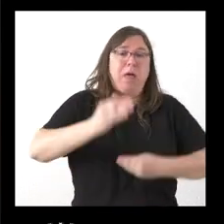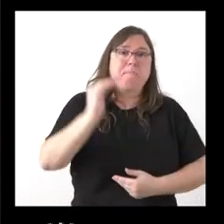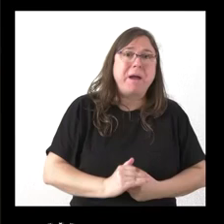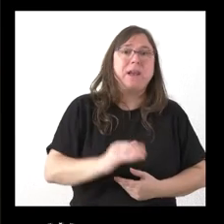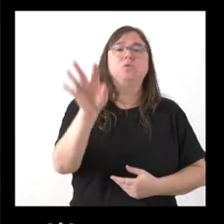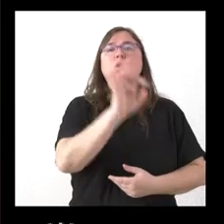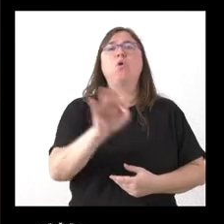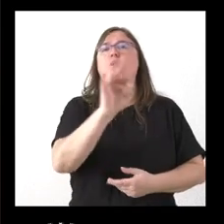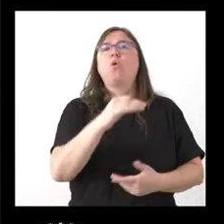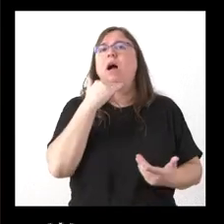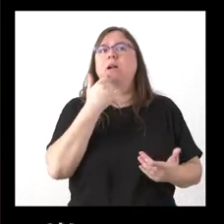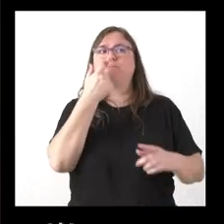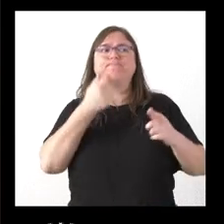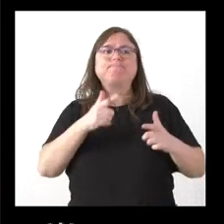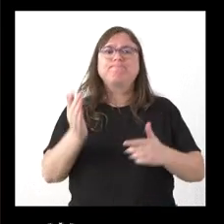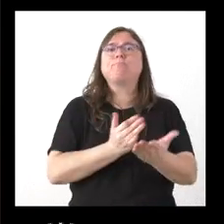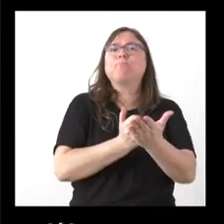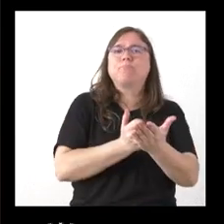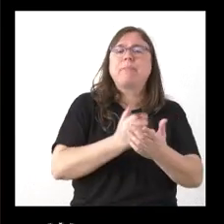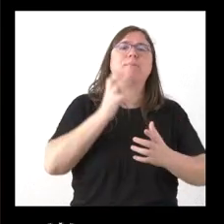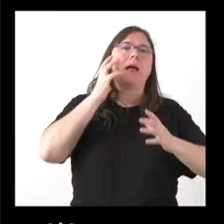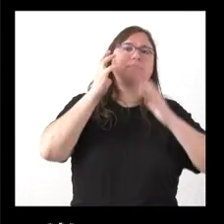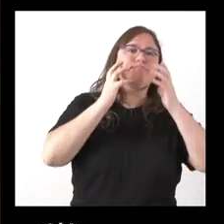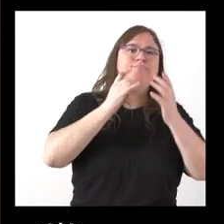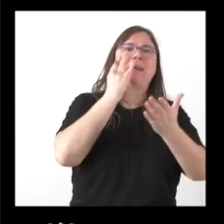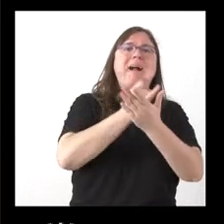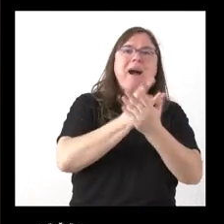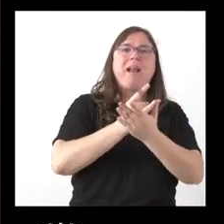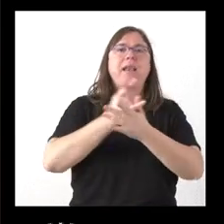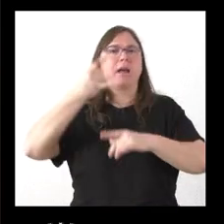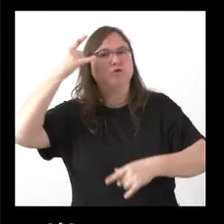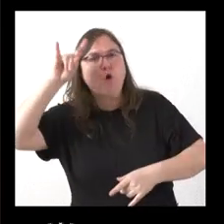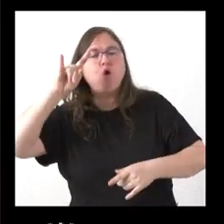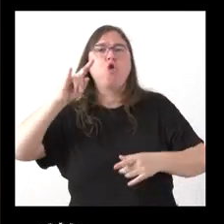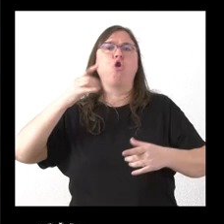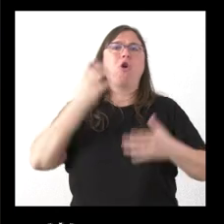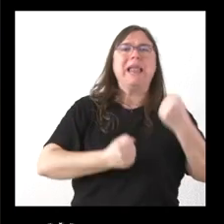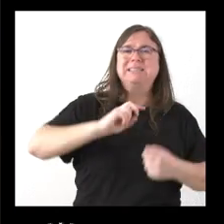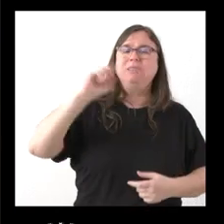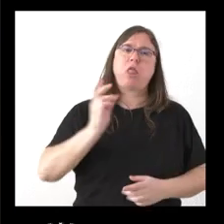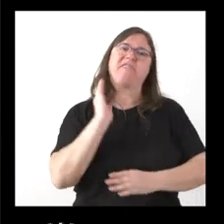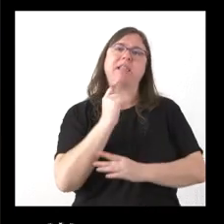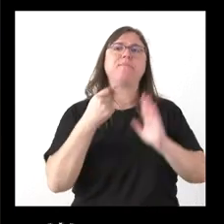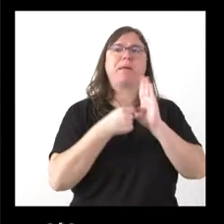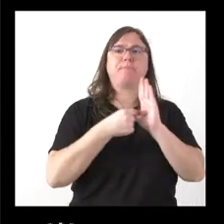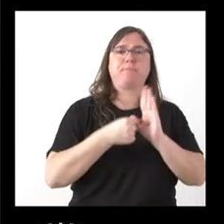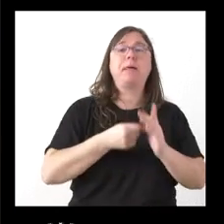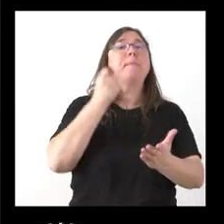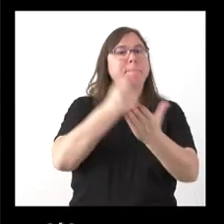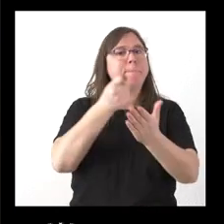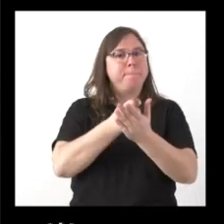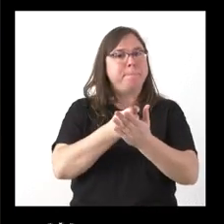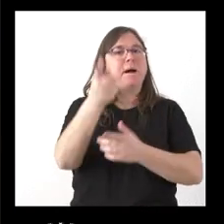intrínseca de la actitud productiva que sea ya sea láctea cárnica o de Lidia el valor energético también y paga y